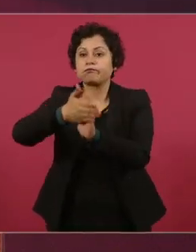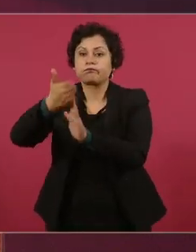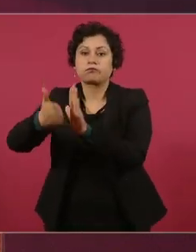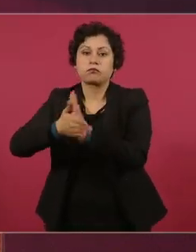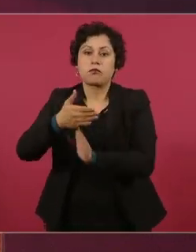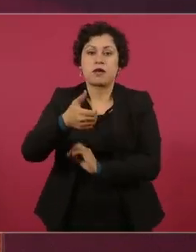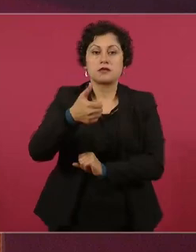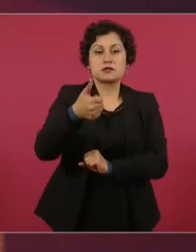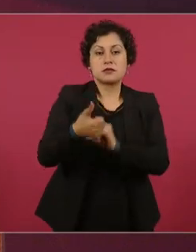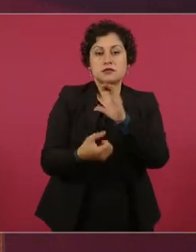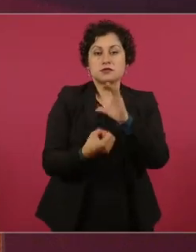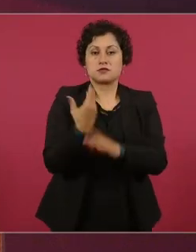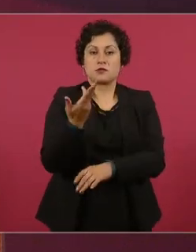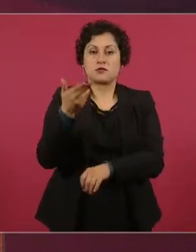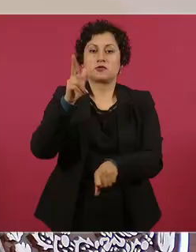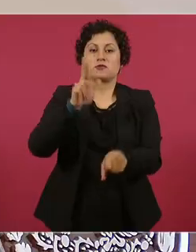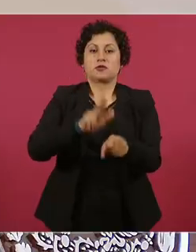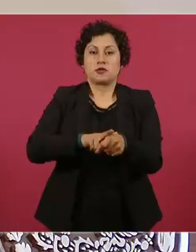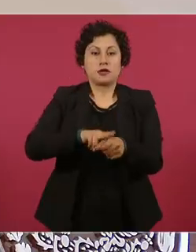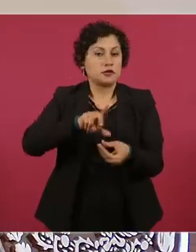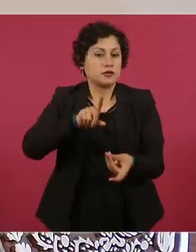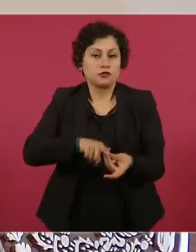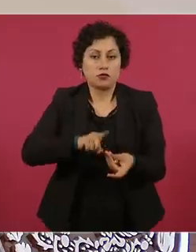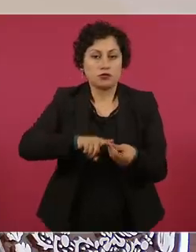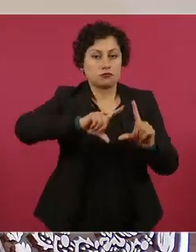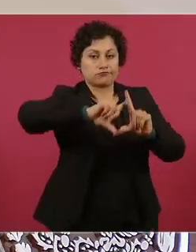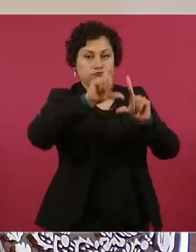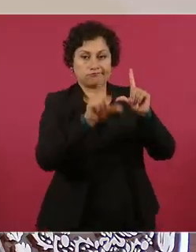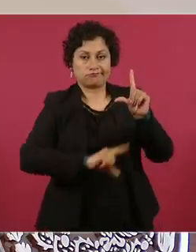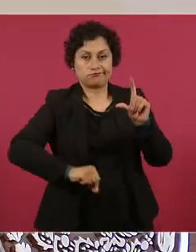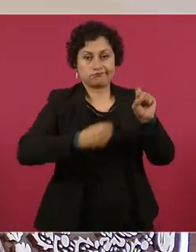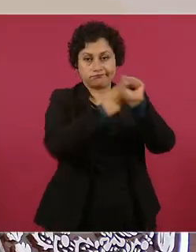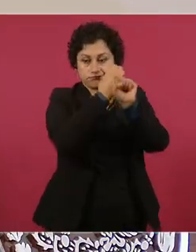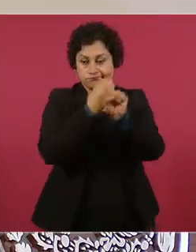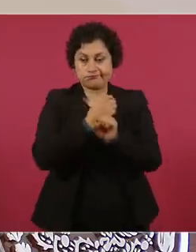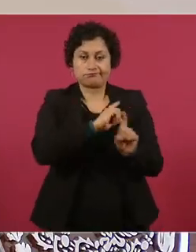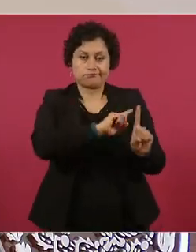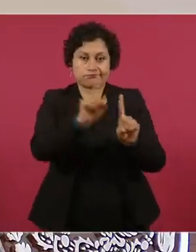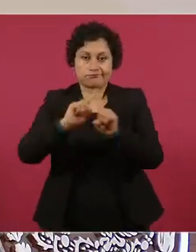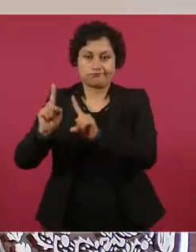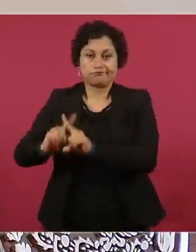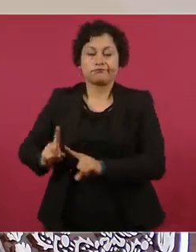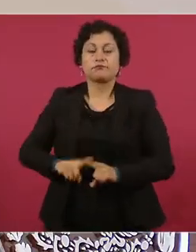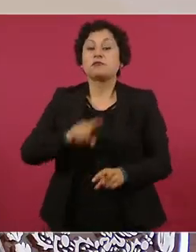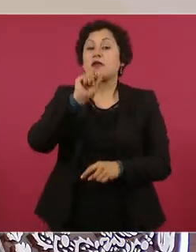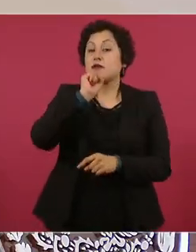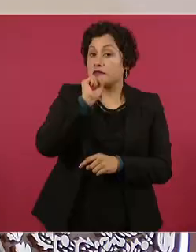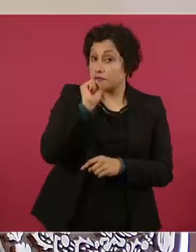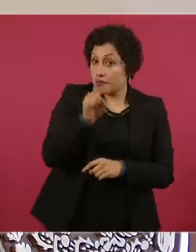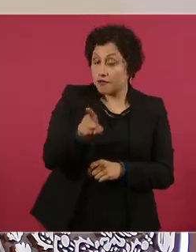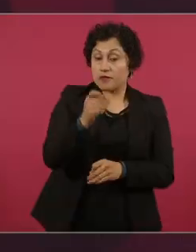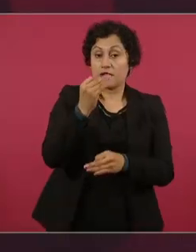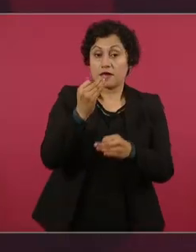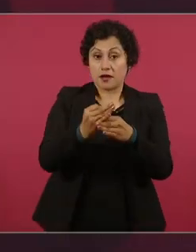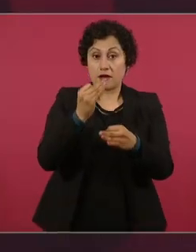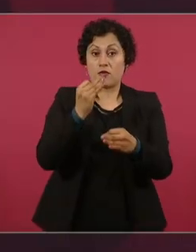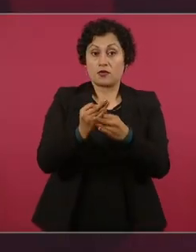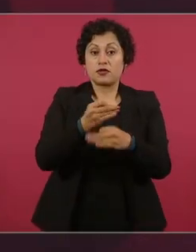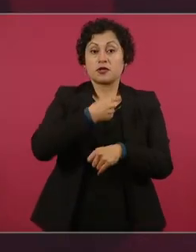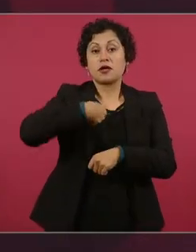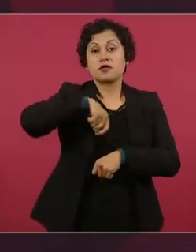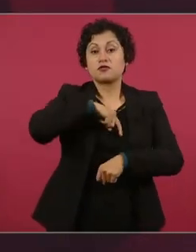país y también se han, se está haciendo ahorita, estamos en la negociación